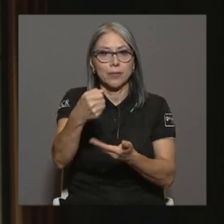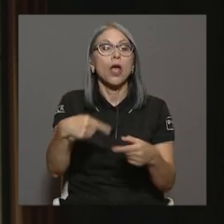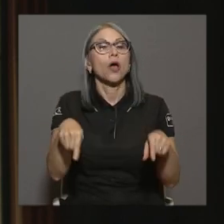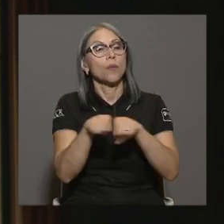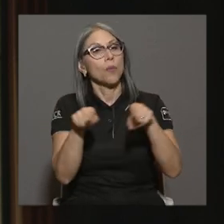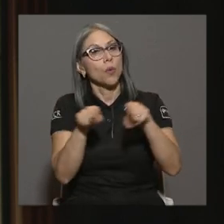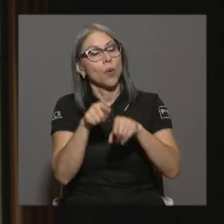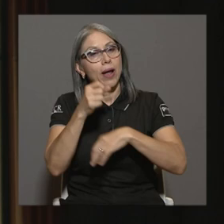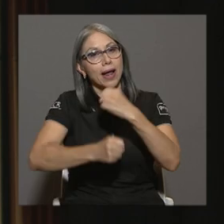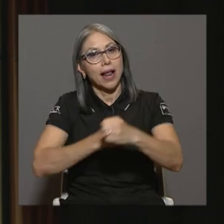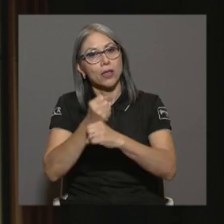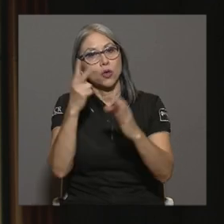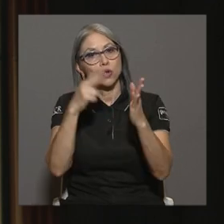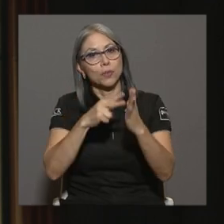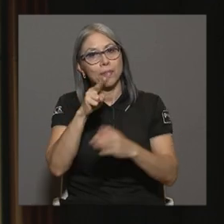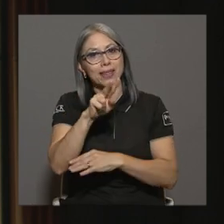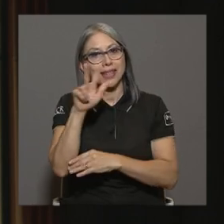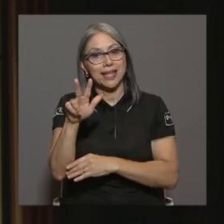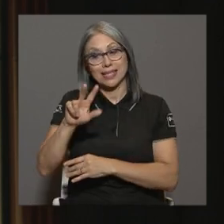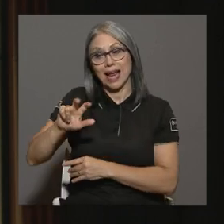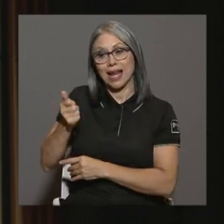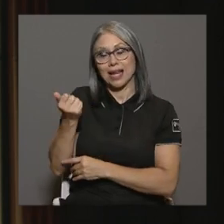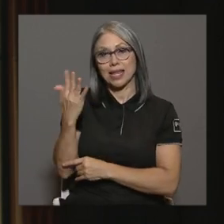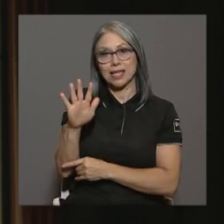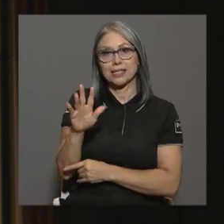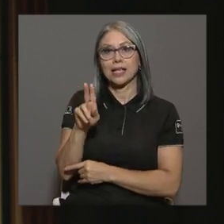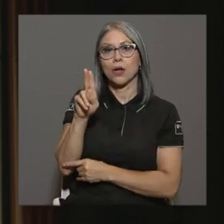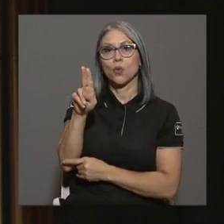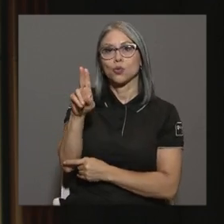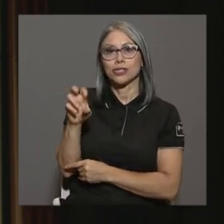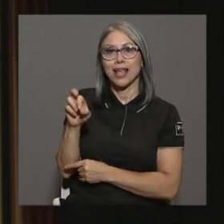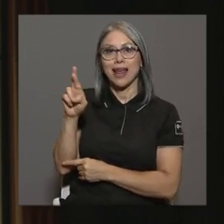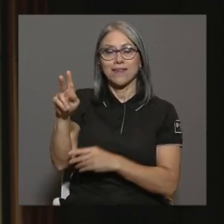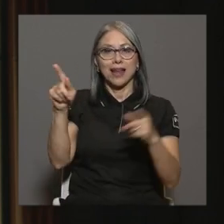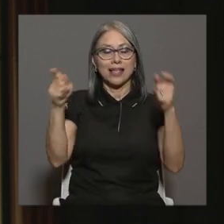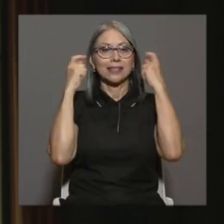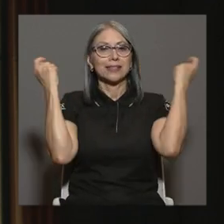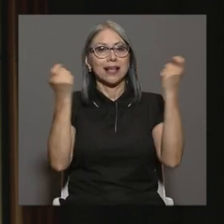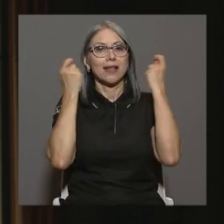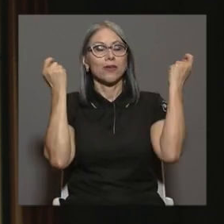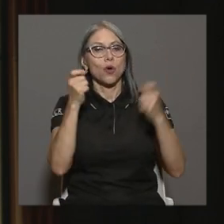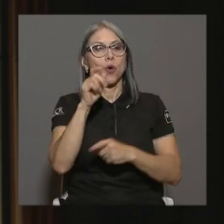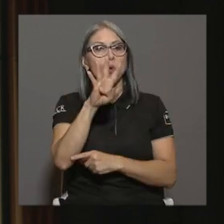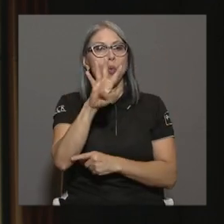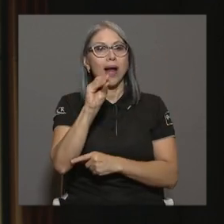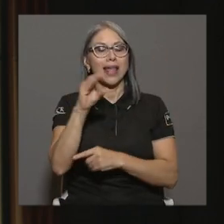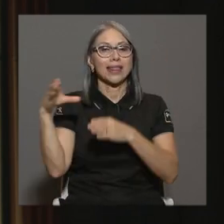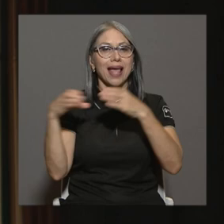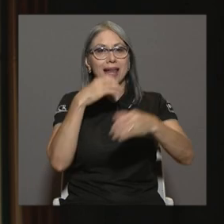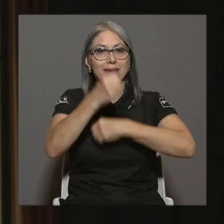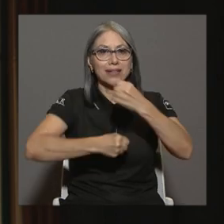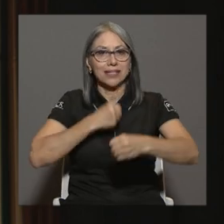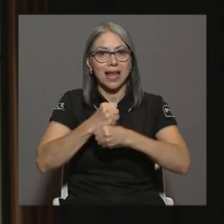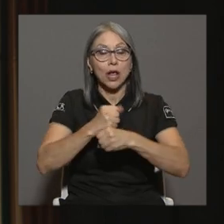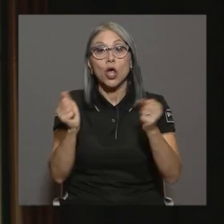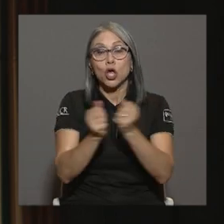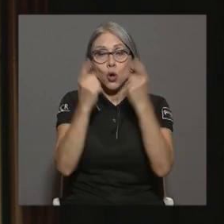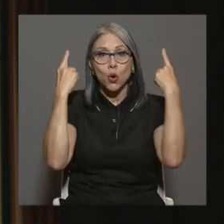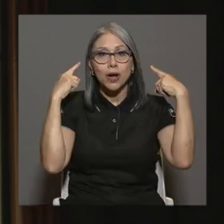el 2023, el Canal 15 UCR celebró su 40 aniversario y lanzó con éxito la